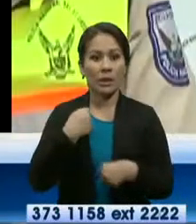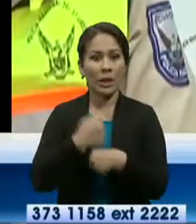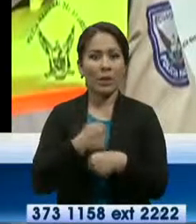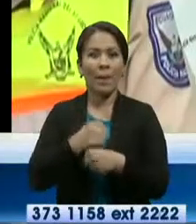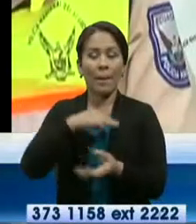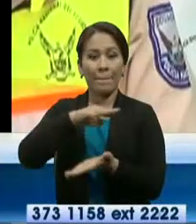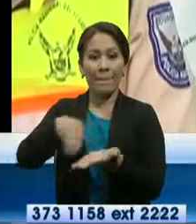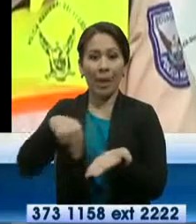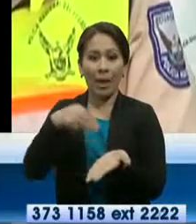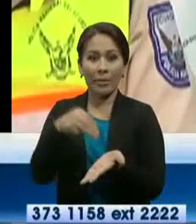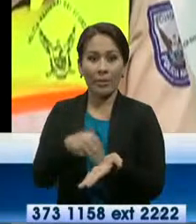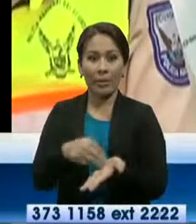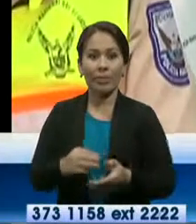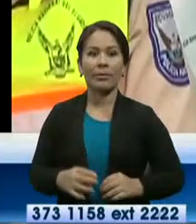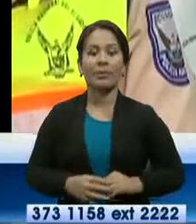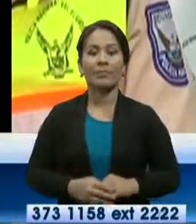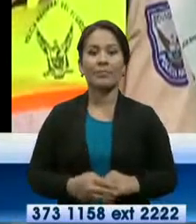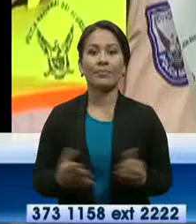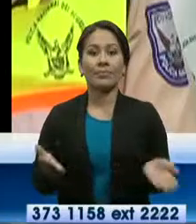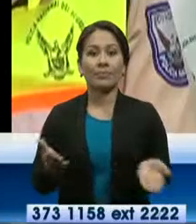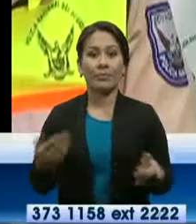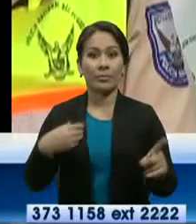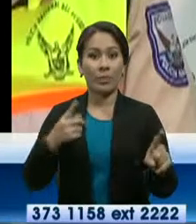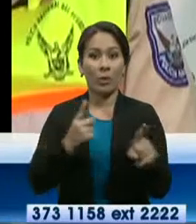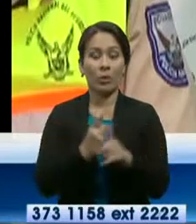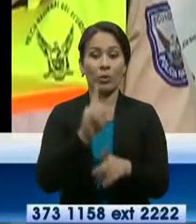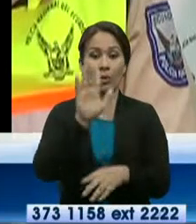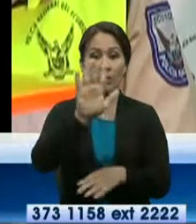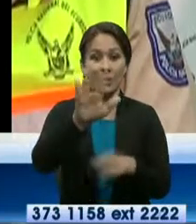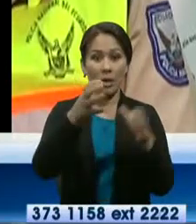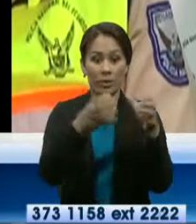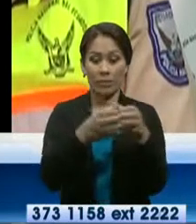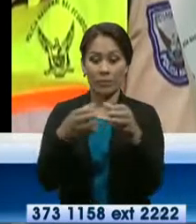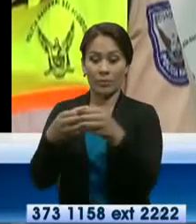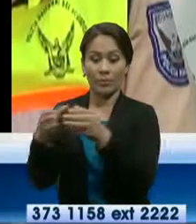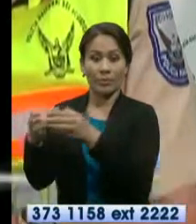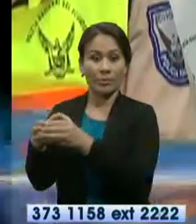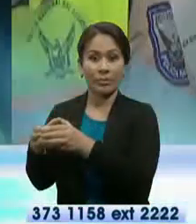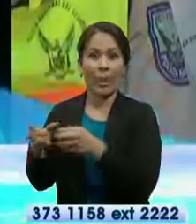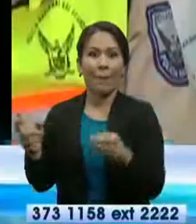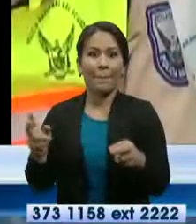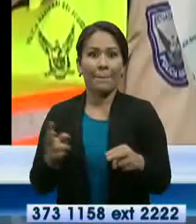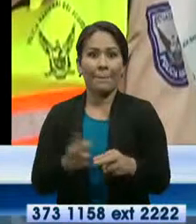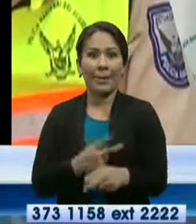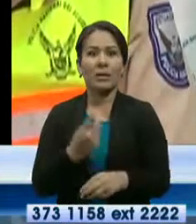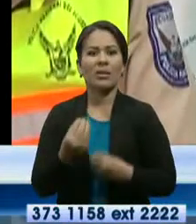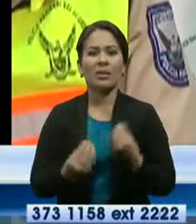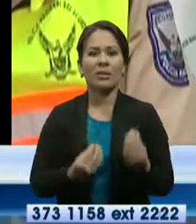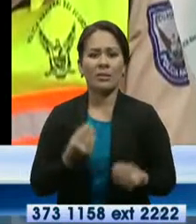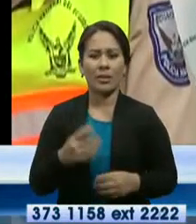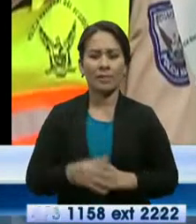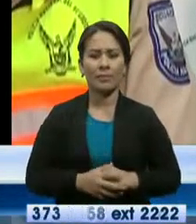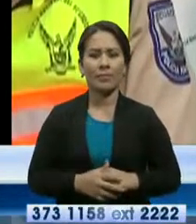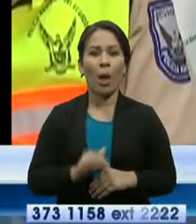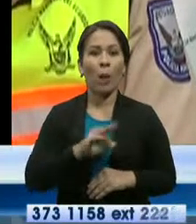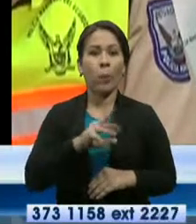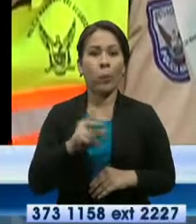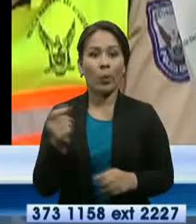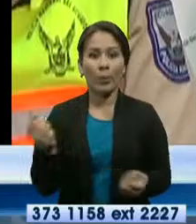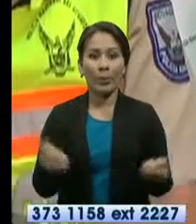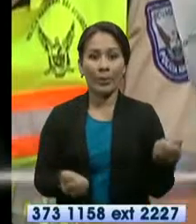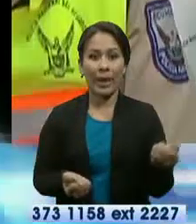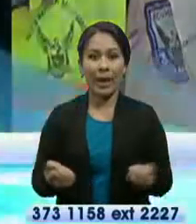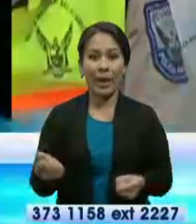Manabí, en donde se procedió a desarticular 5 organizaciones delictivas que se dedicaban al robo de